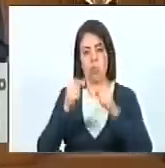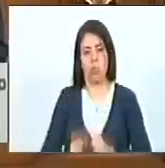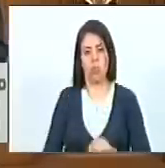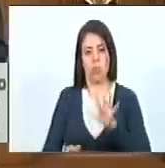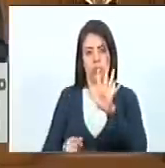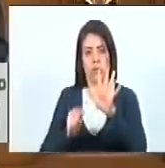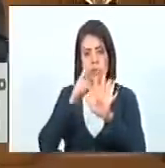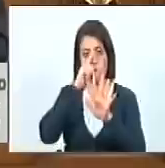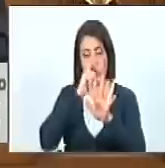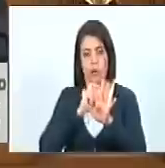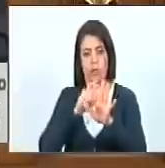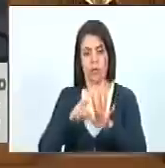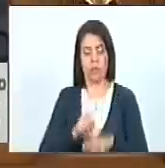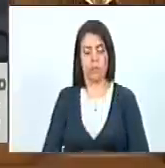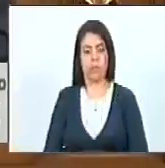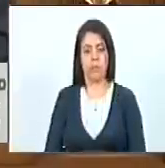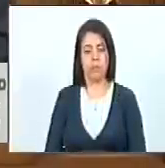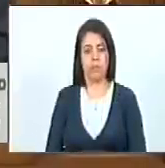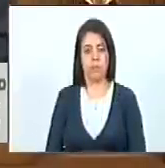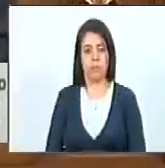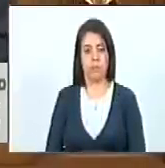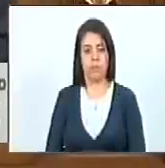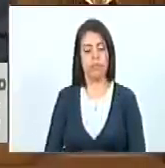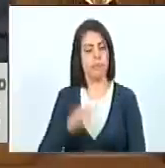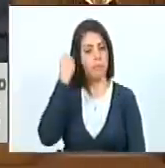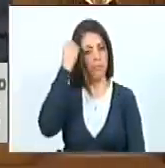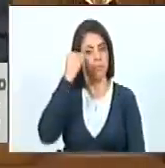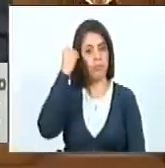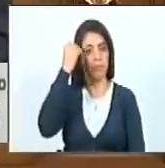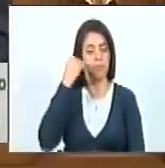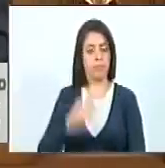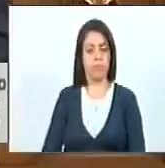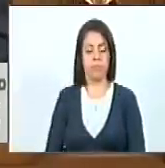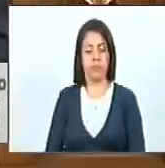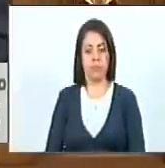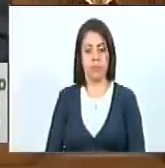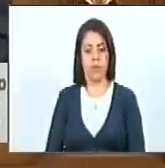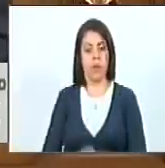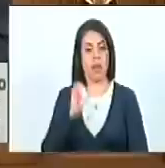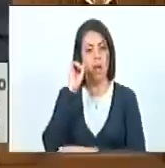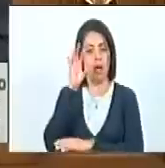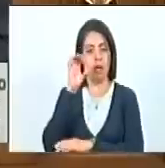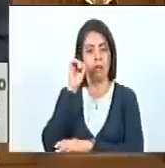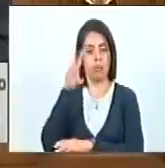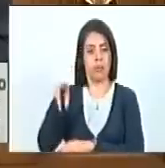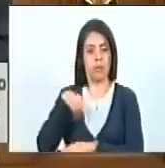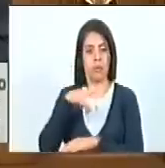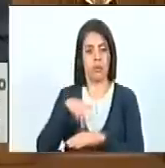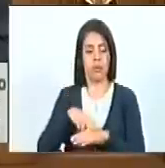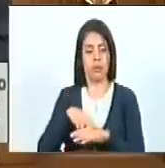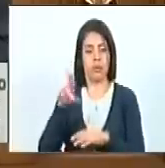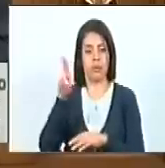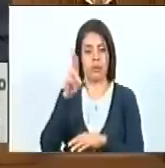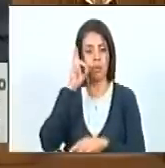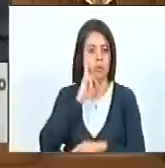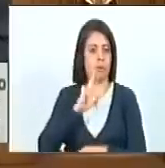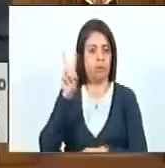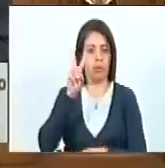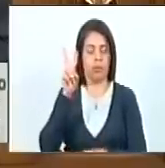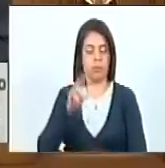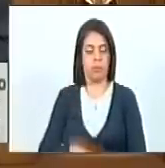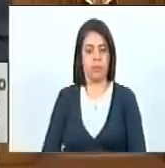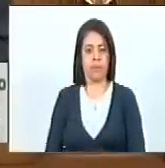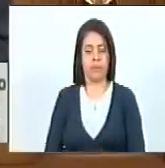de 5 años. Considerando que la Asamblea Nacional de la República Bolivariana